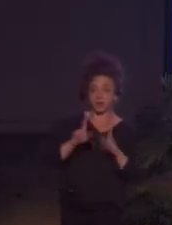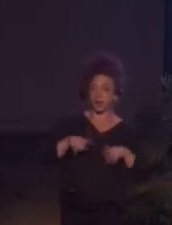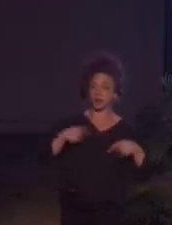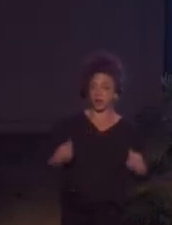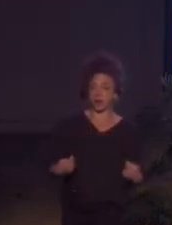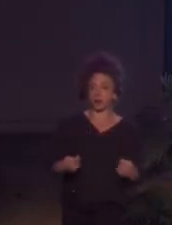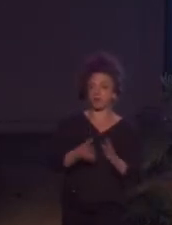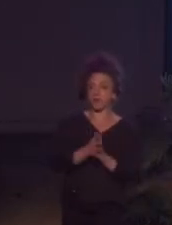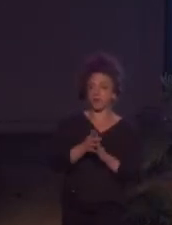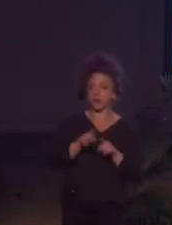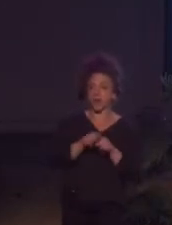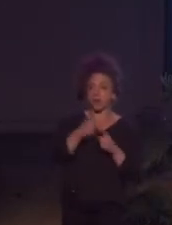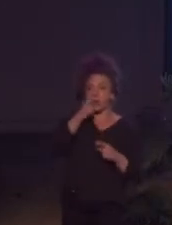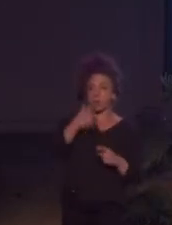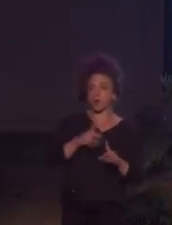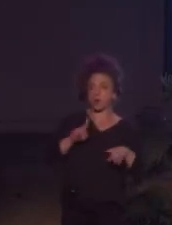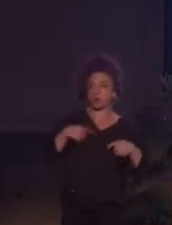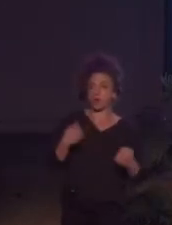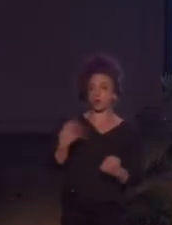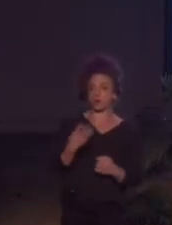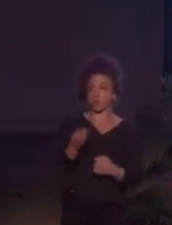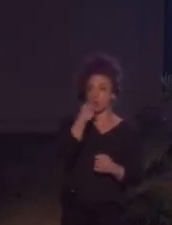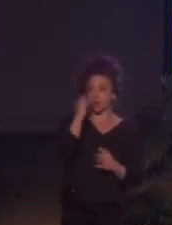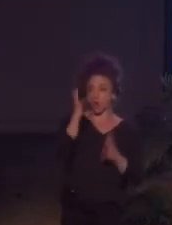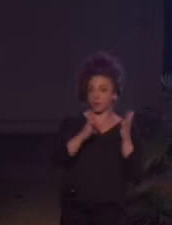bar, eta bar. Eta bestetik ere, ba,